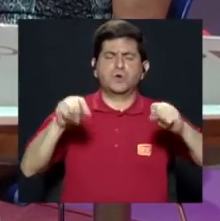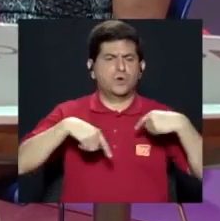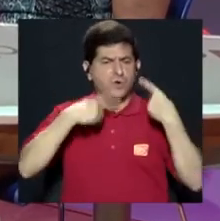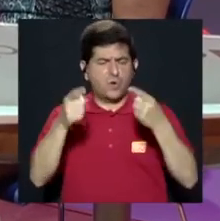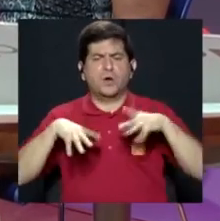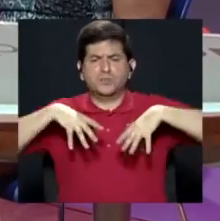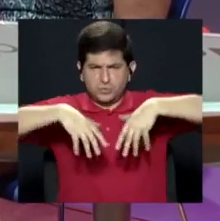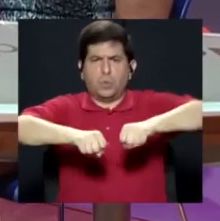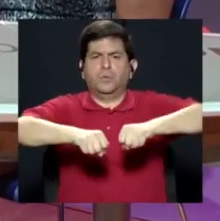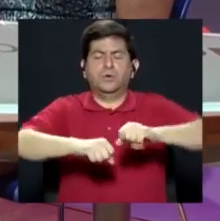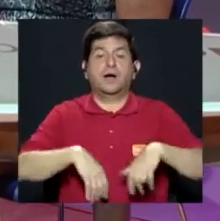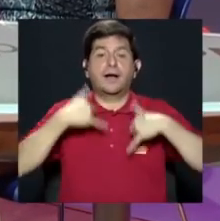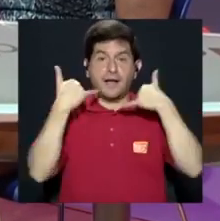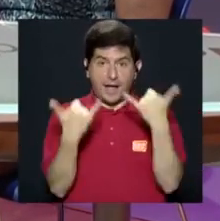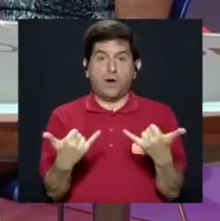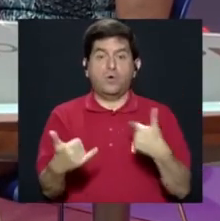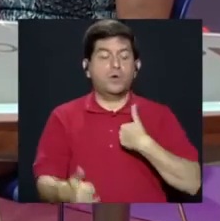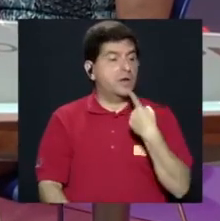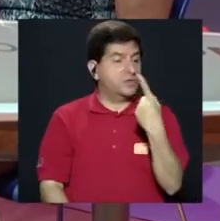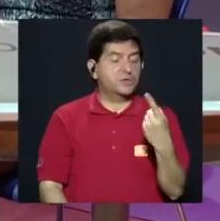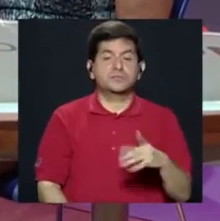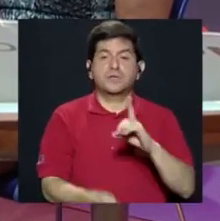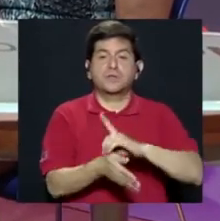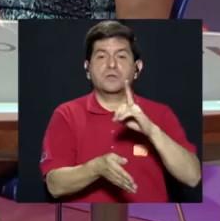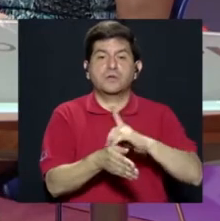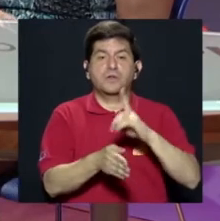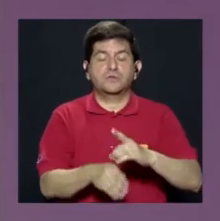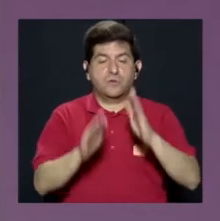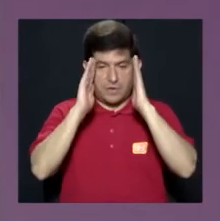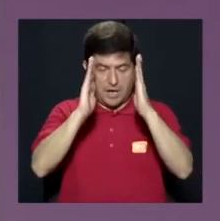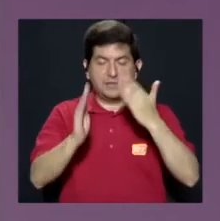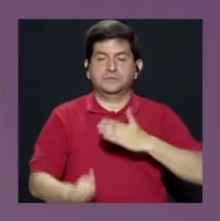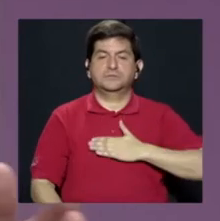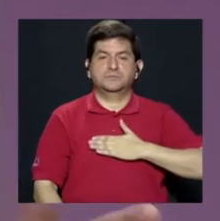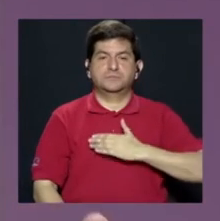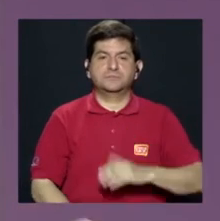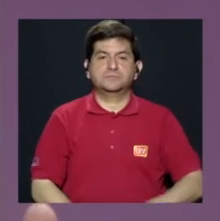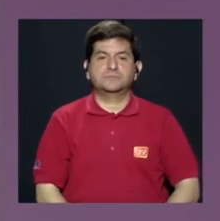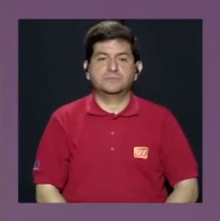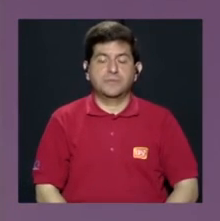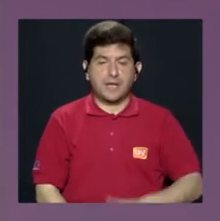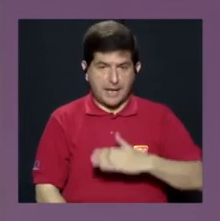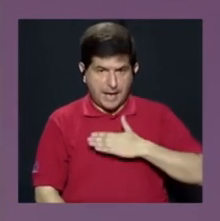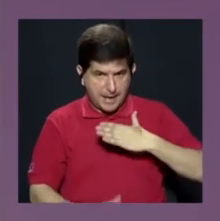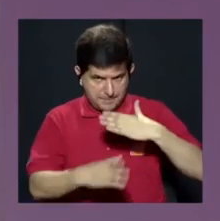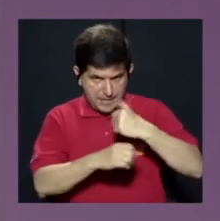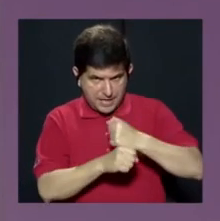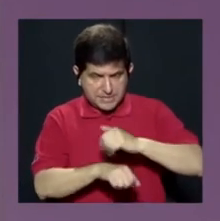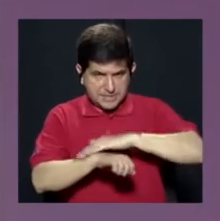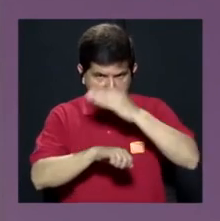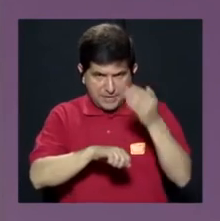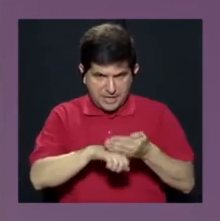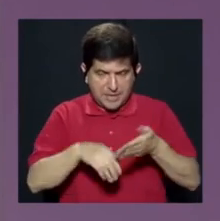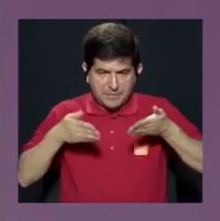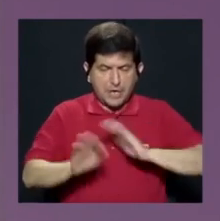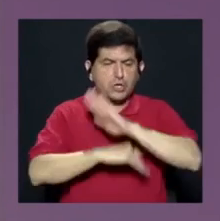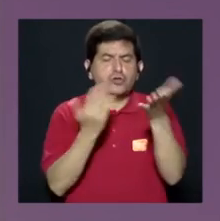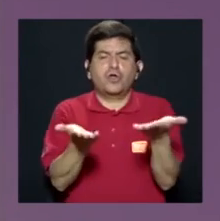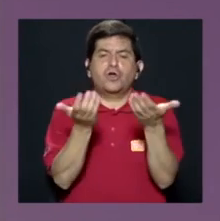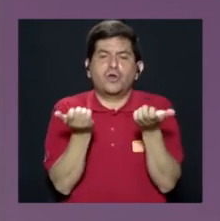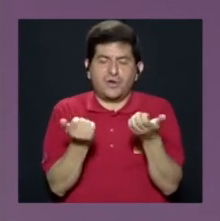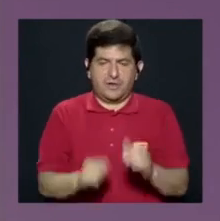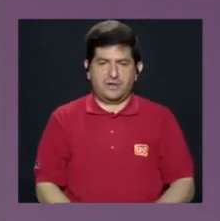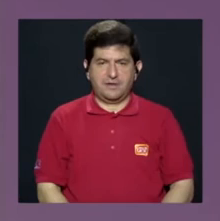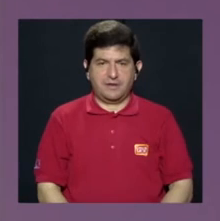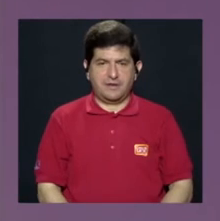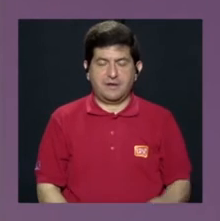una consulta, que de hecho ahora yo se lo he dicho a la doctora que me atiende a mí en el EVAIS. A mí me hicieron en el embarazo de mi hijo todo lo que quisieron